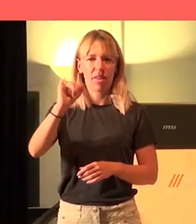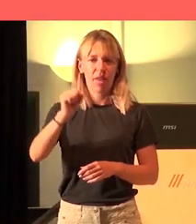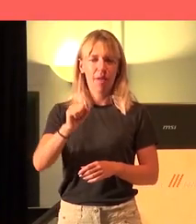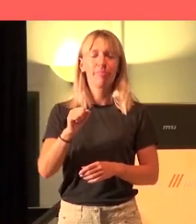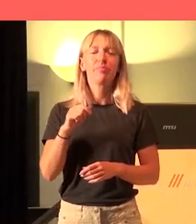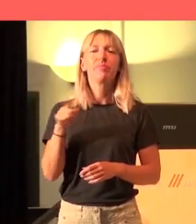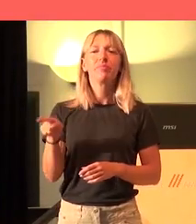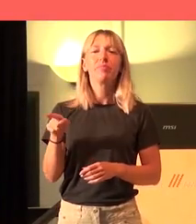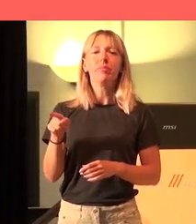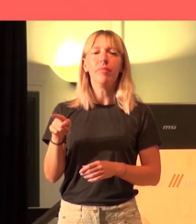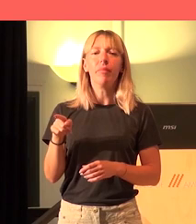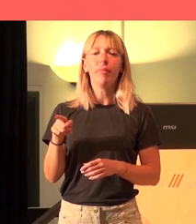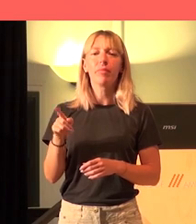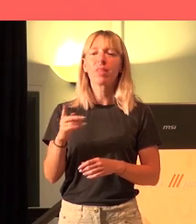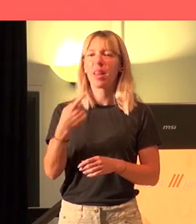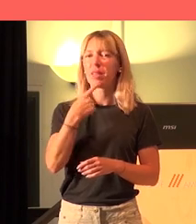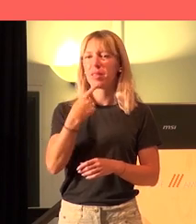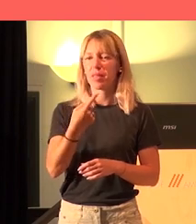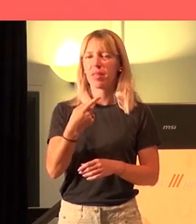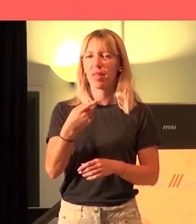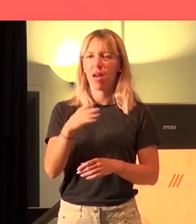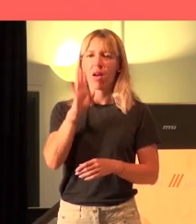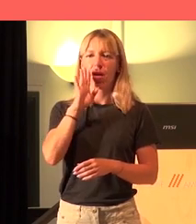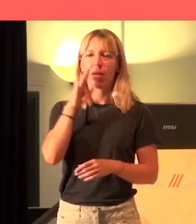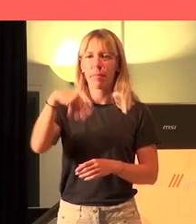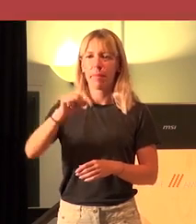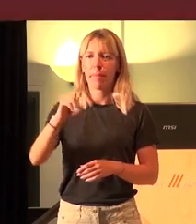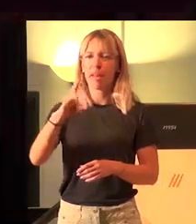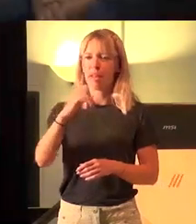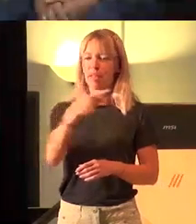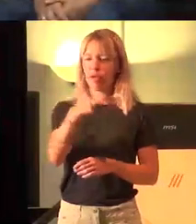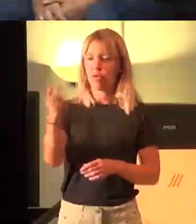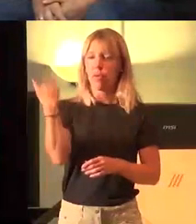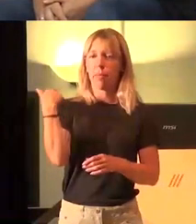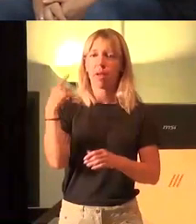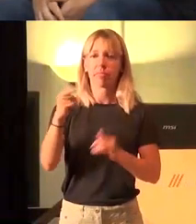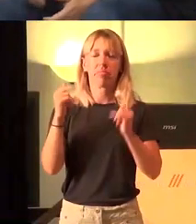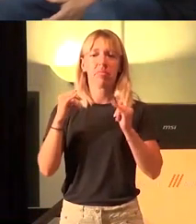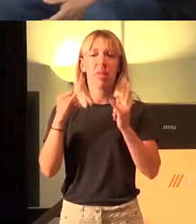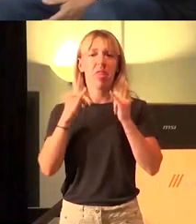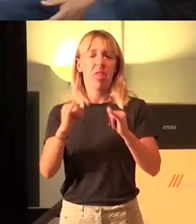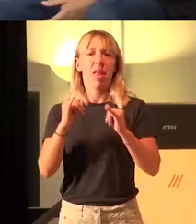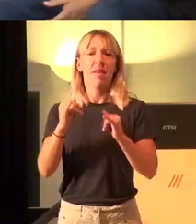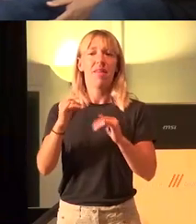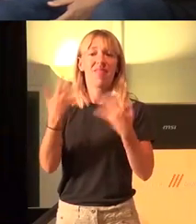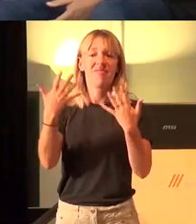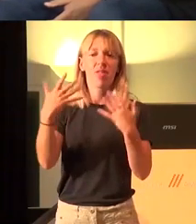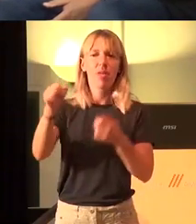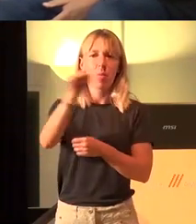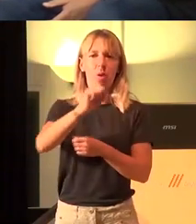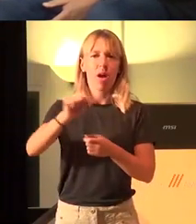Alicia, lo nombraba antes Mercedes, hace apenas 2 semanas habéis celebrado el 10º aniversario de vuestro